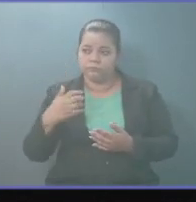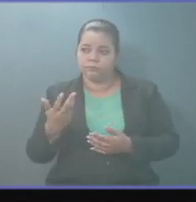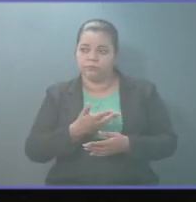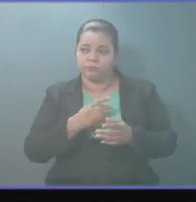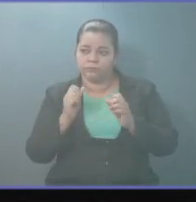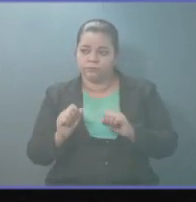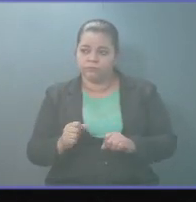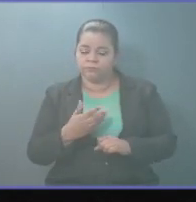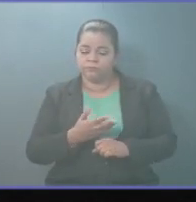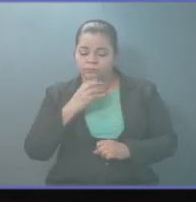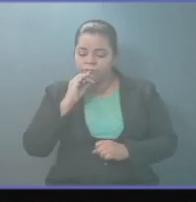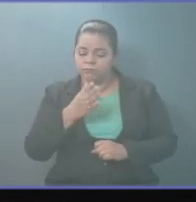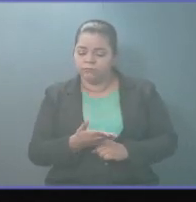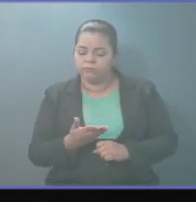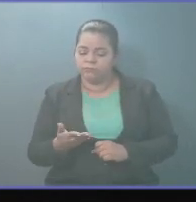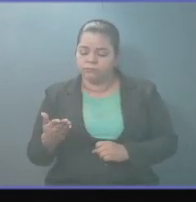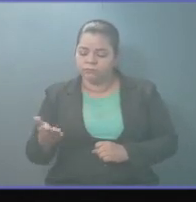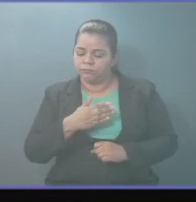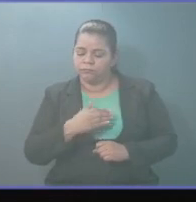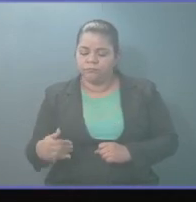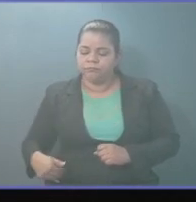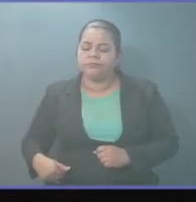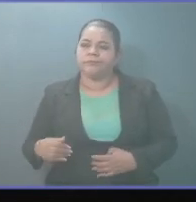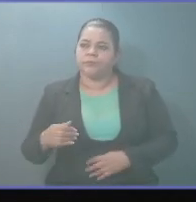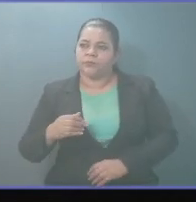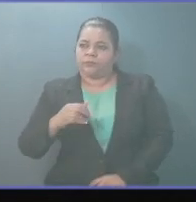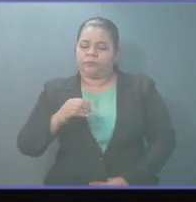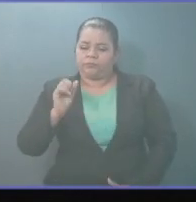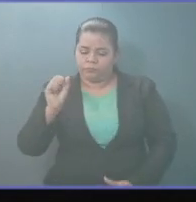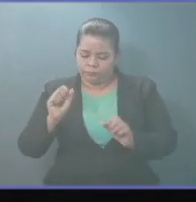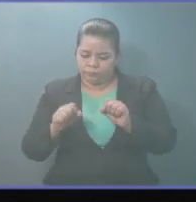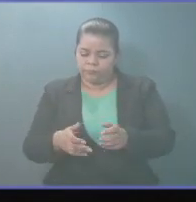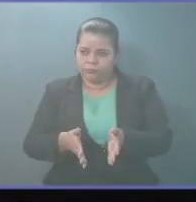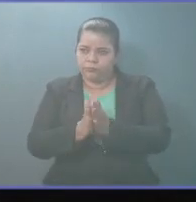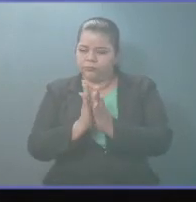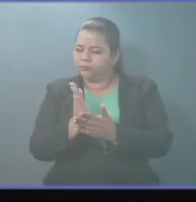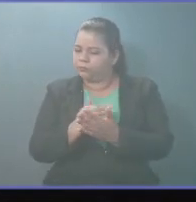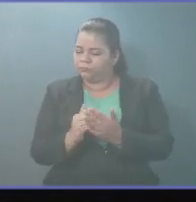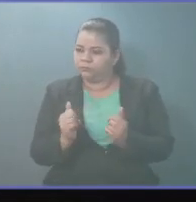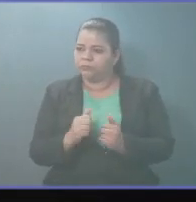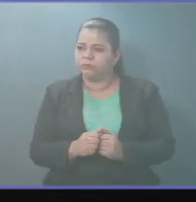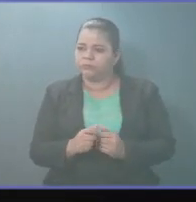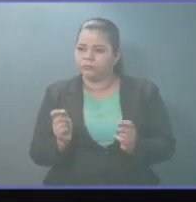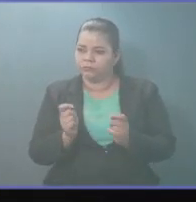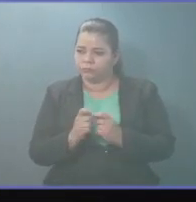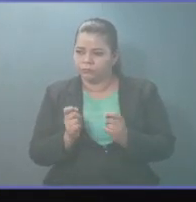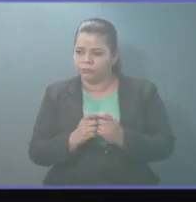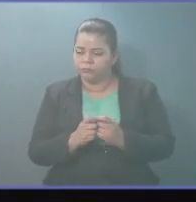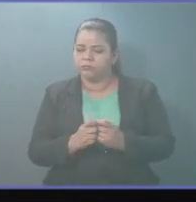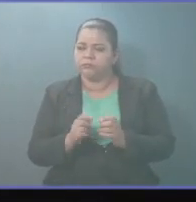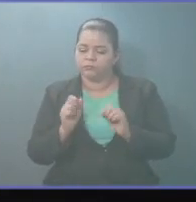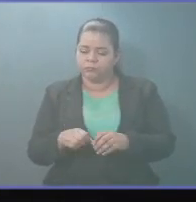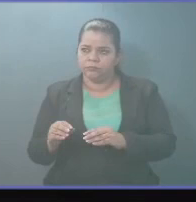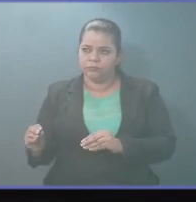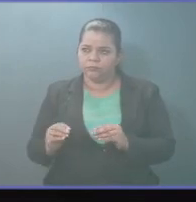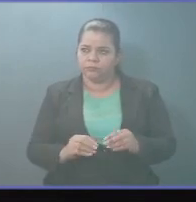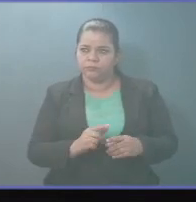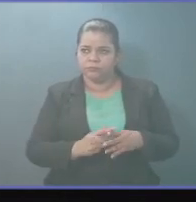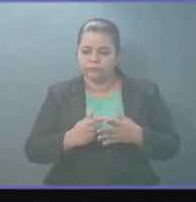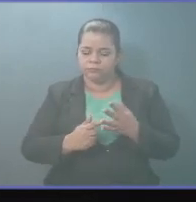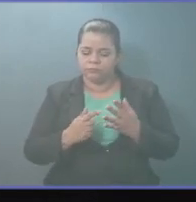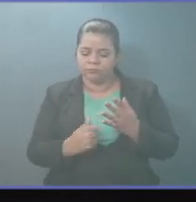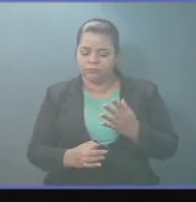pedir una opinión técnica, porque entiendo que, dado que estamos por iniciar